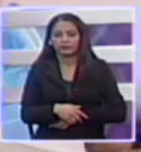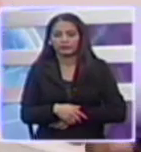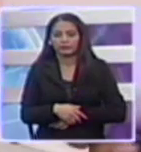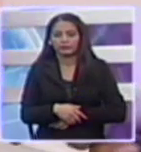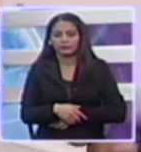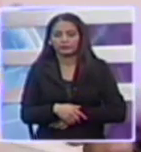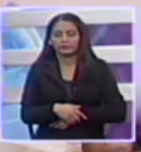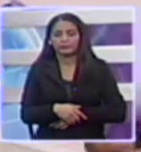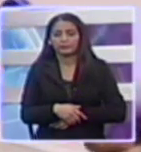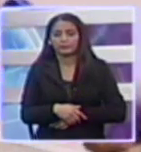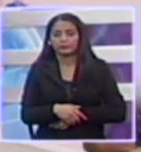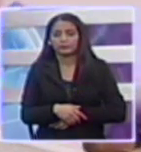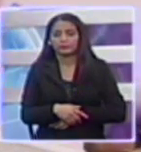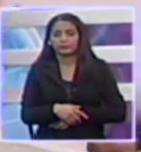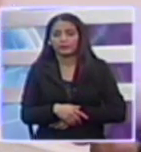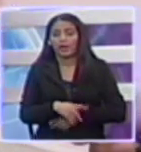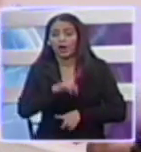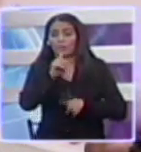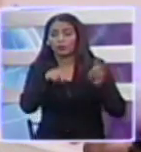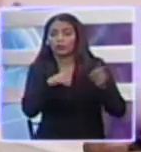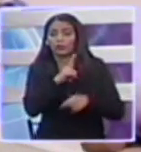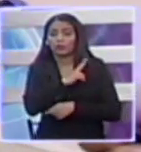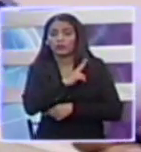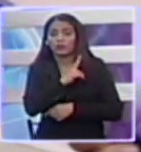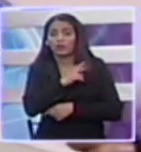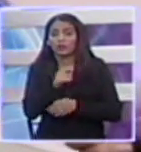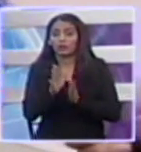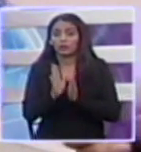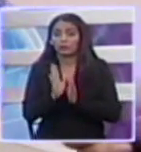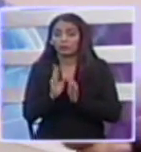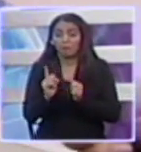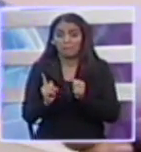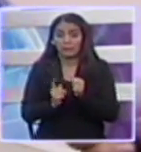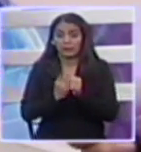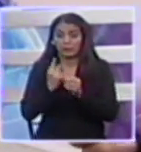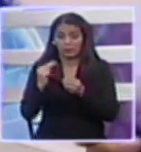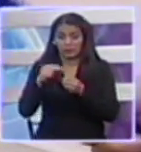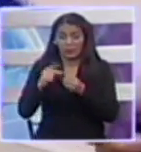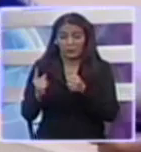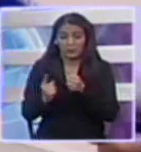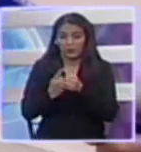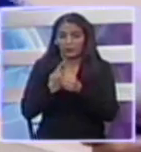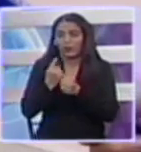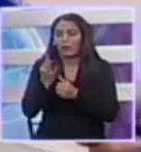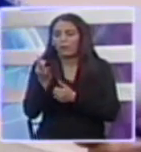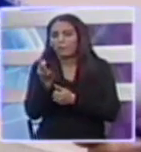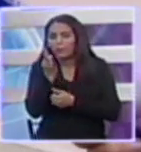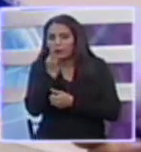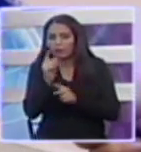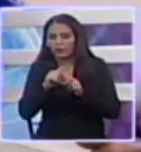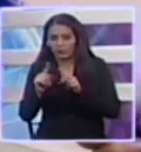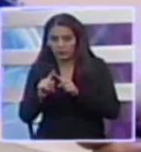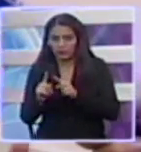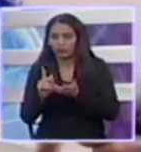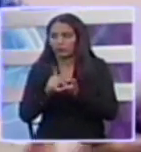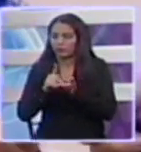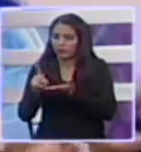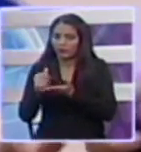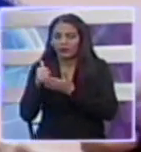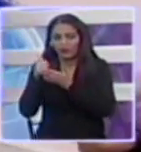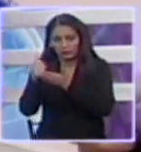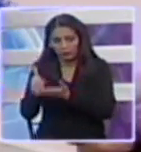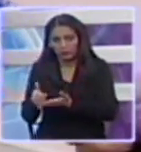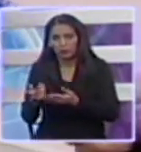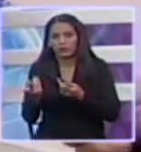estándares, exámenes que piden universidades para poder ser admitidos, costeamos lo que es el proceso de la visa, el pago del CEVIS, que es una